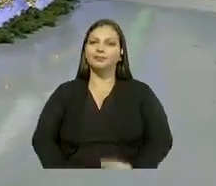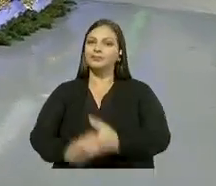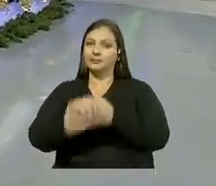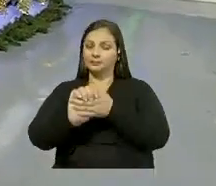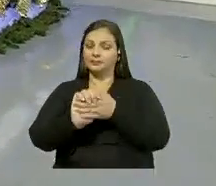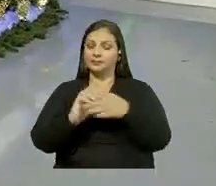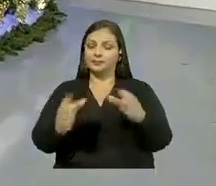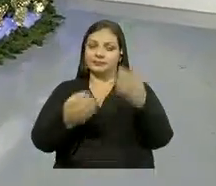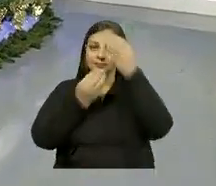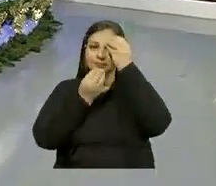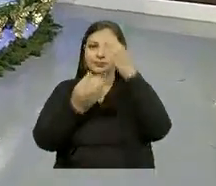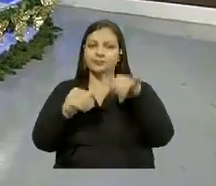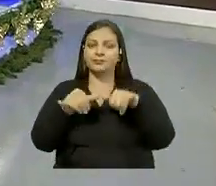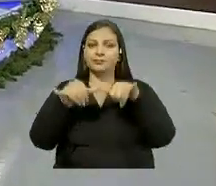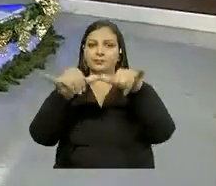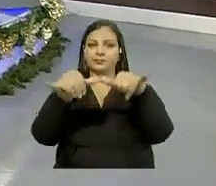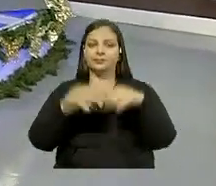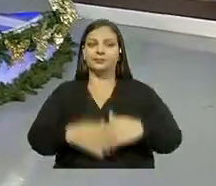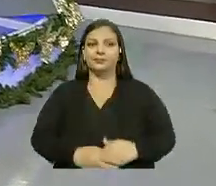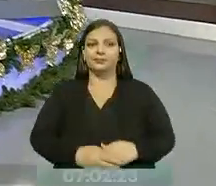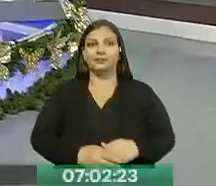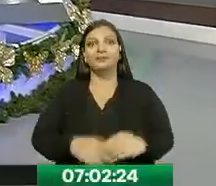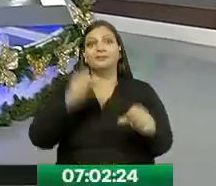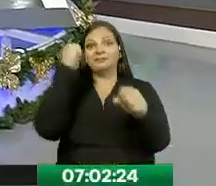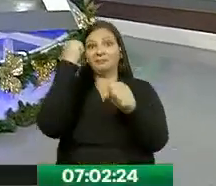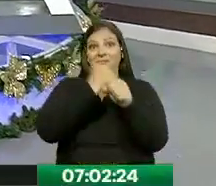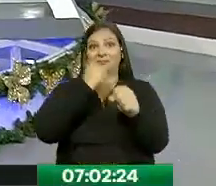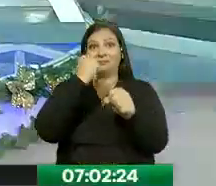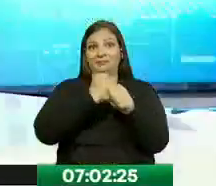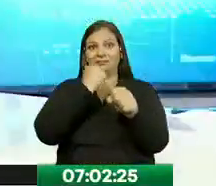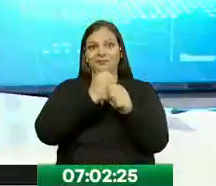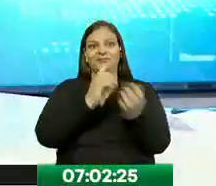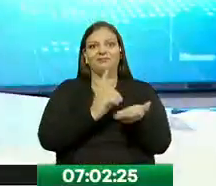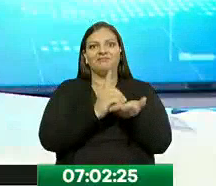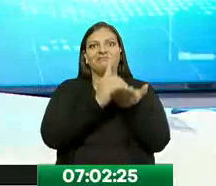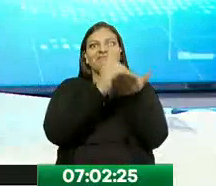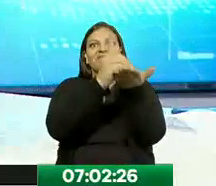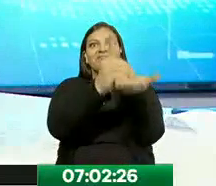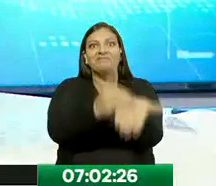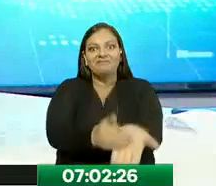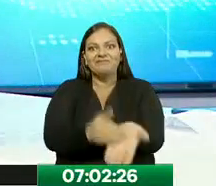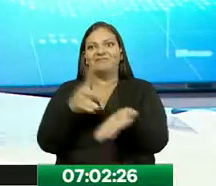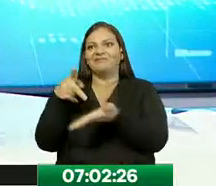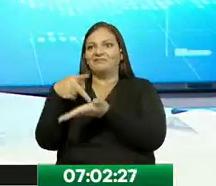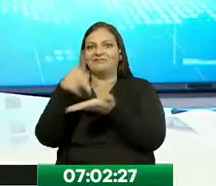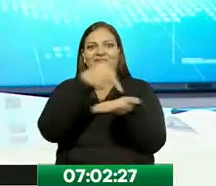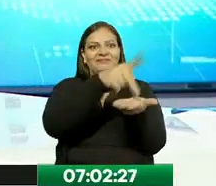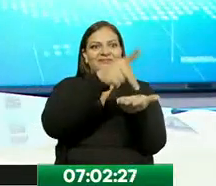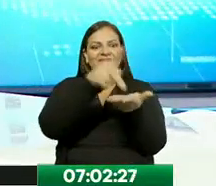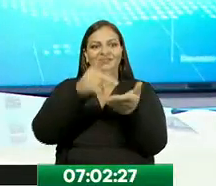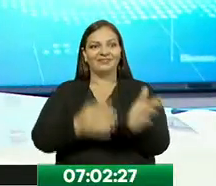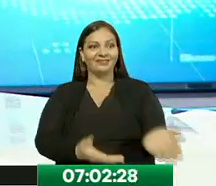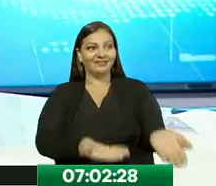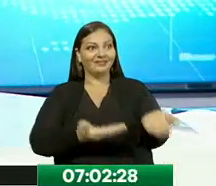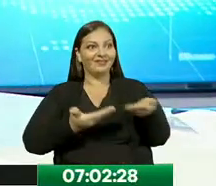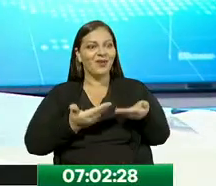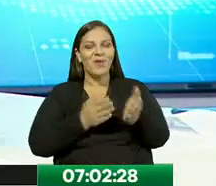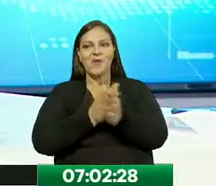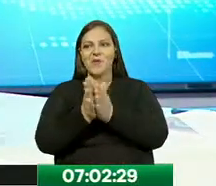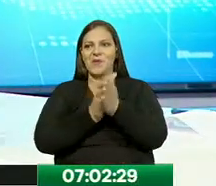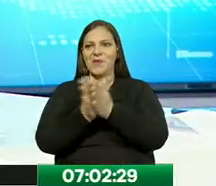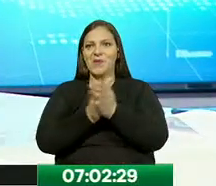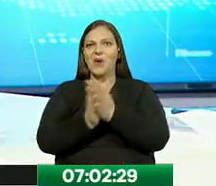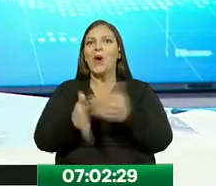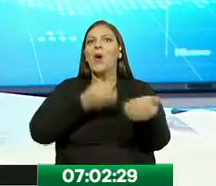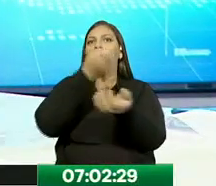retomamos la información. Quiero contarles que con el pago del 13º sueldo, los ciudadanos aprovechan este ingreso para realizar